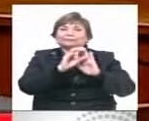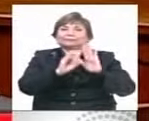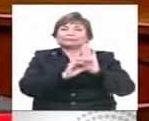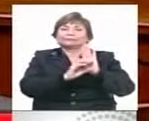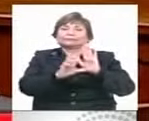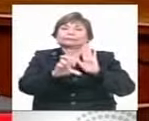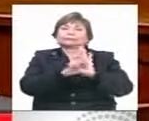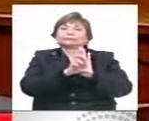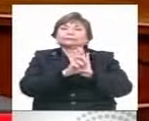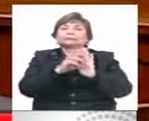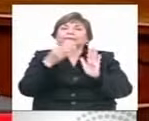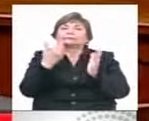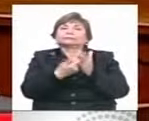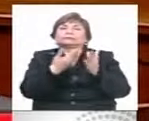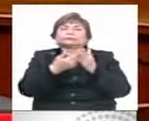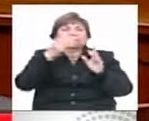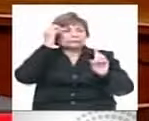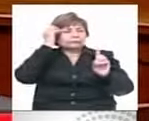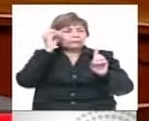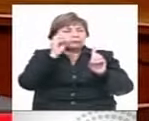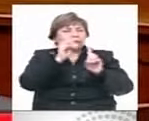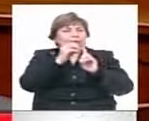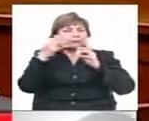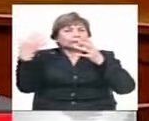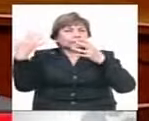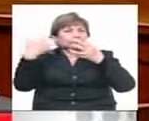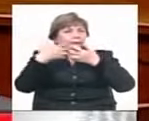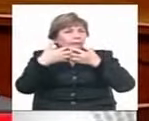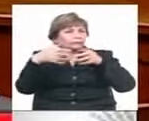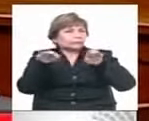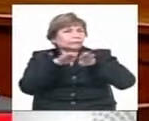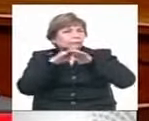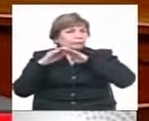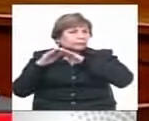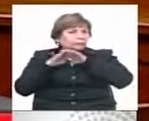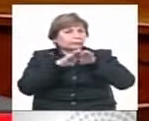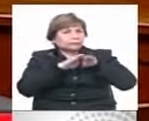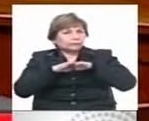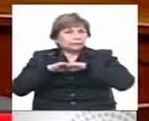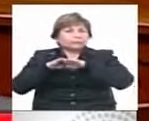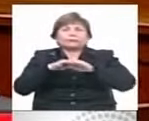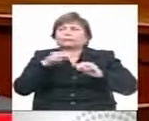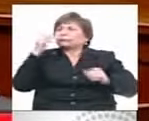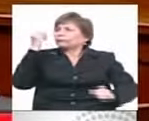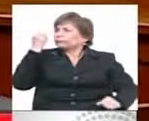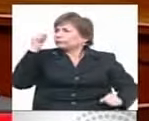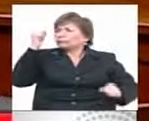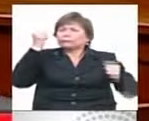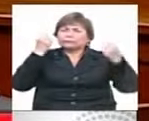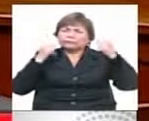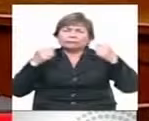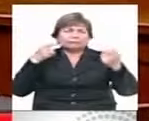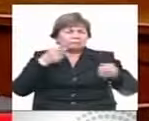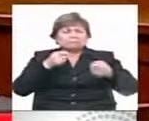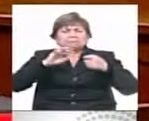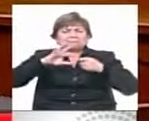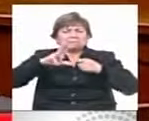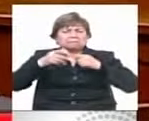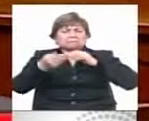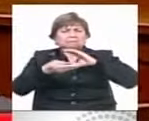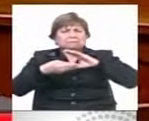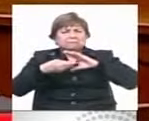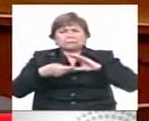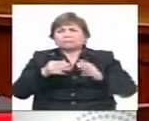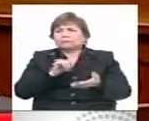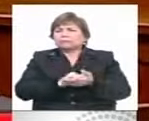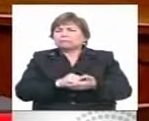se sustente en objetivos comunes a favor de la igualdad, de la lucha contra la corrupción, de la